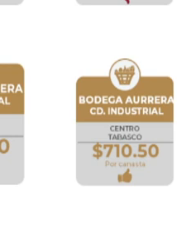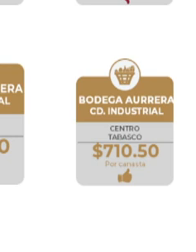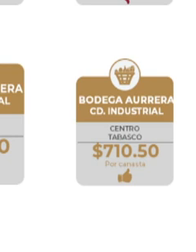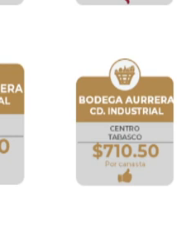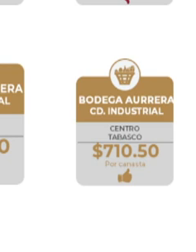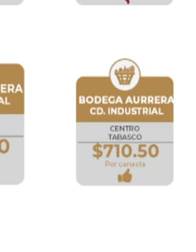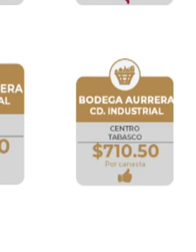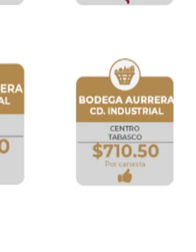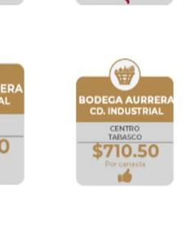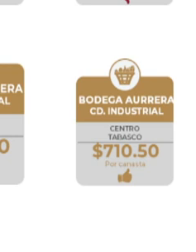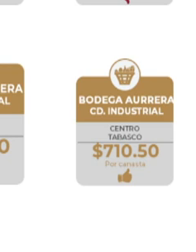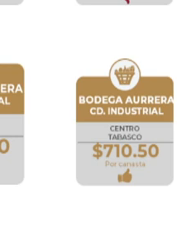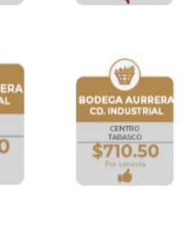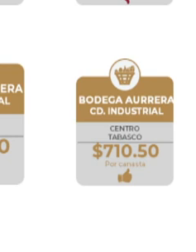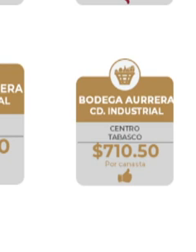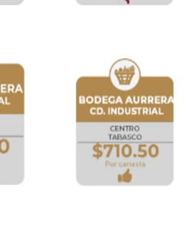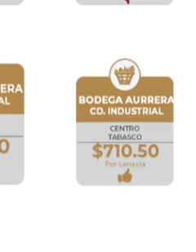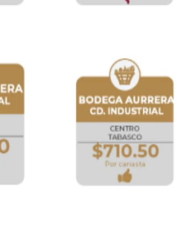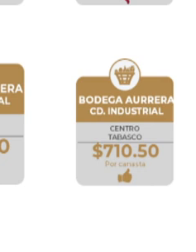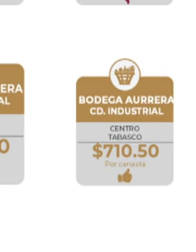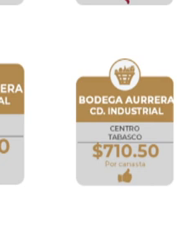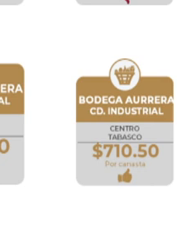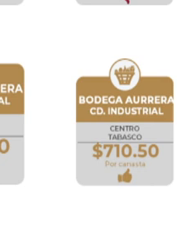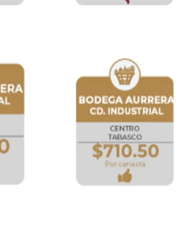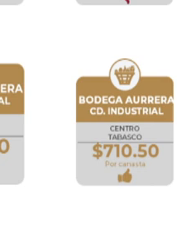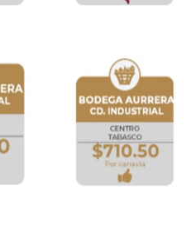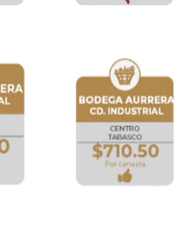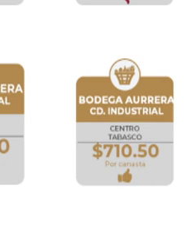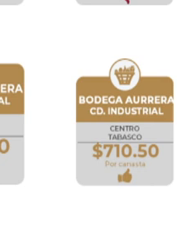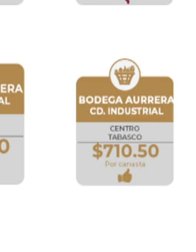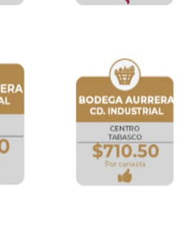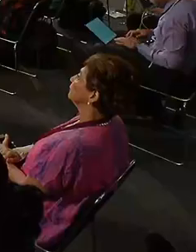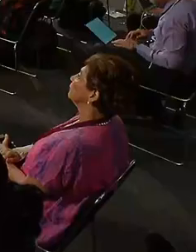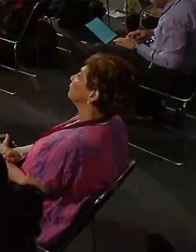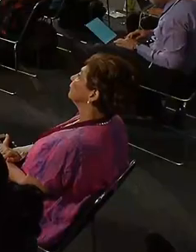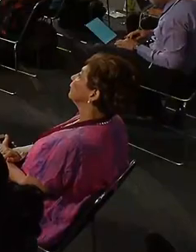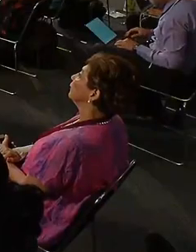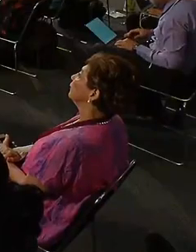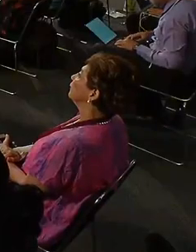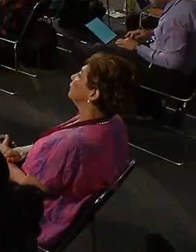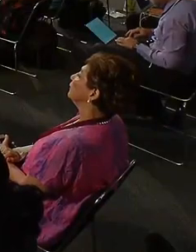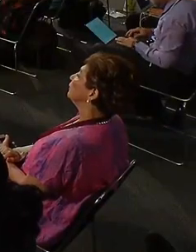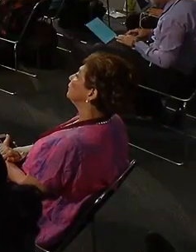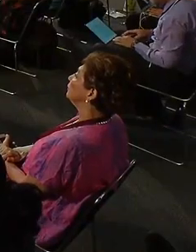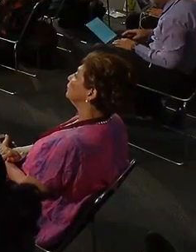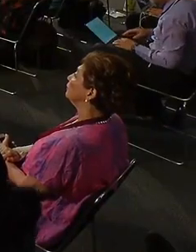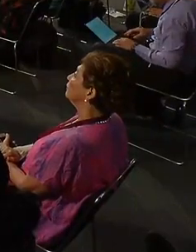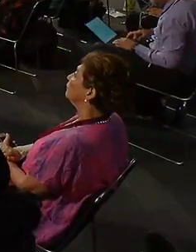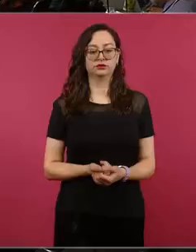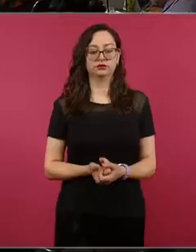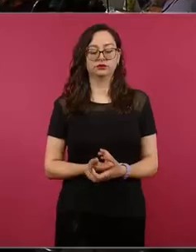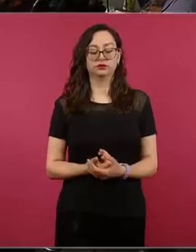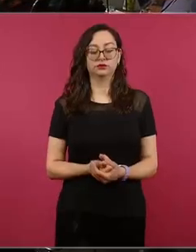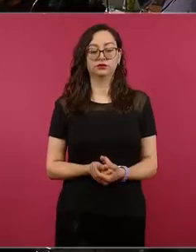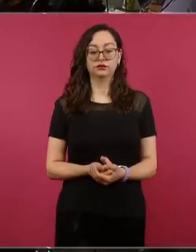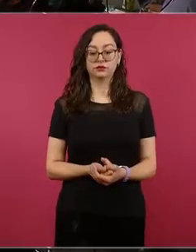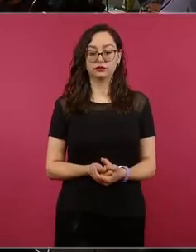pesos cerrados por canasta. Muchísimas gracias. Es todo por hoy. Con permiso.